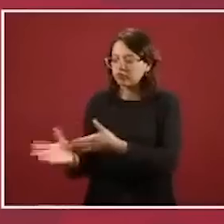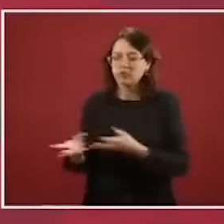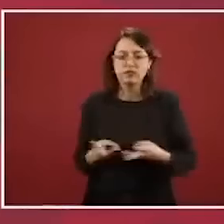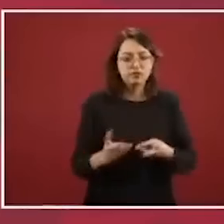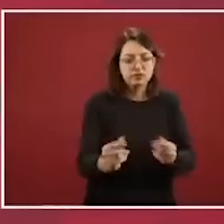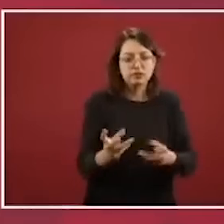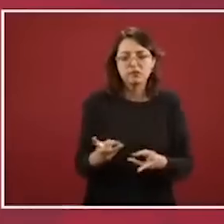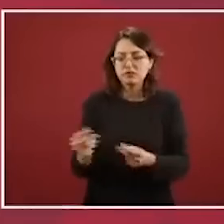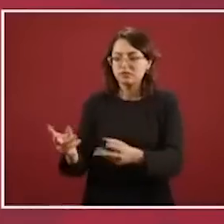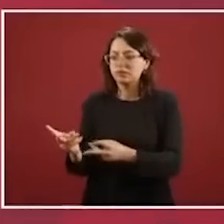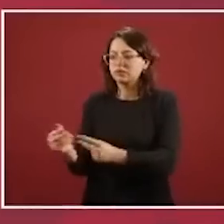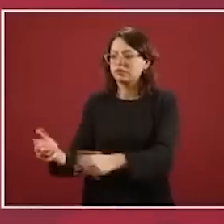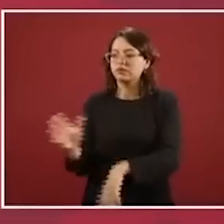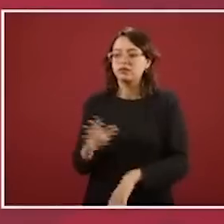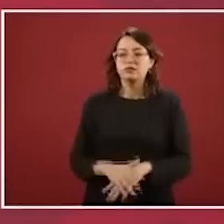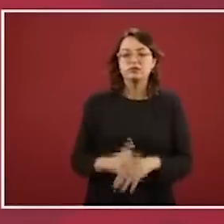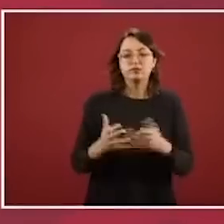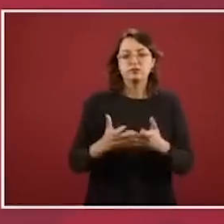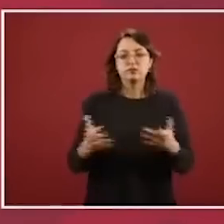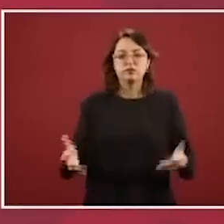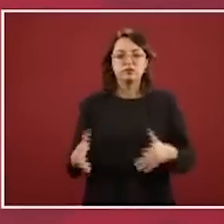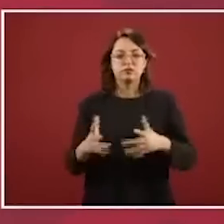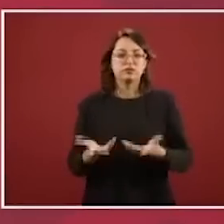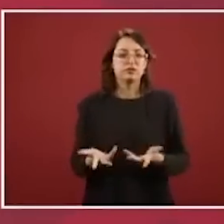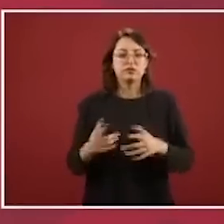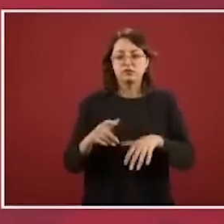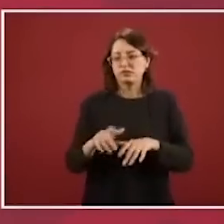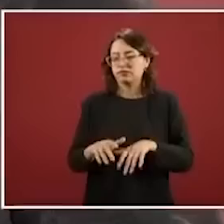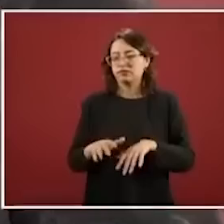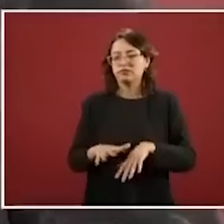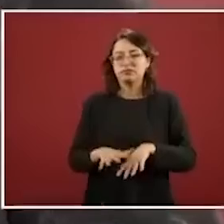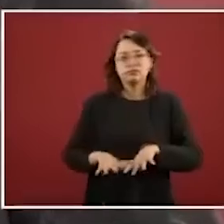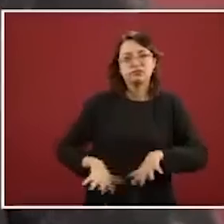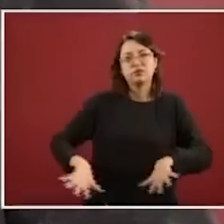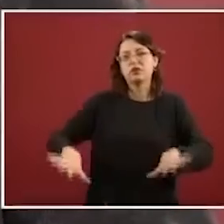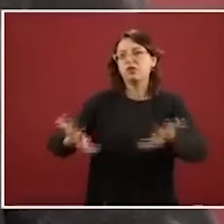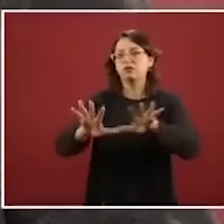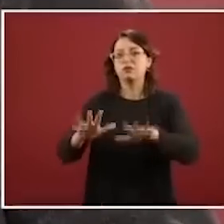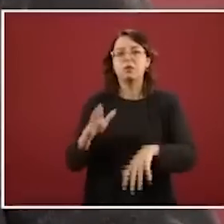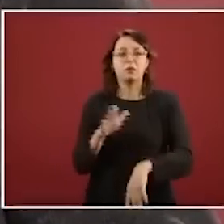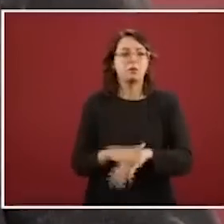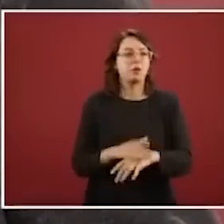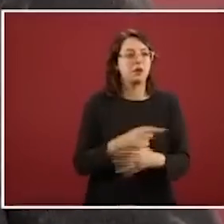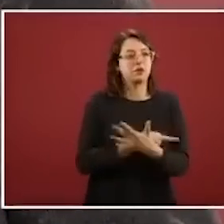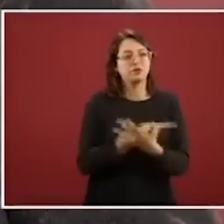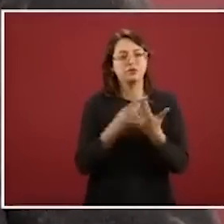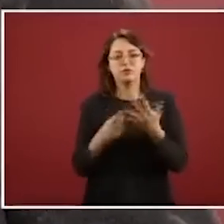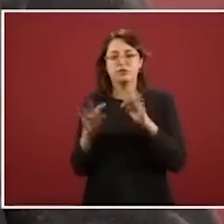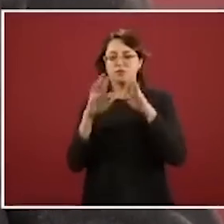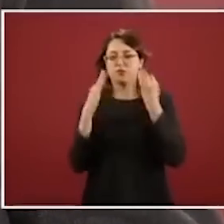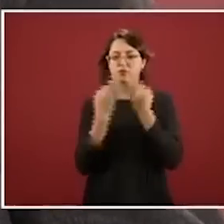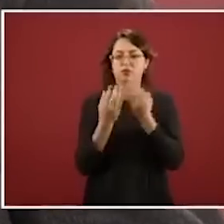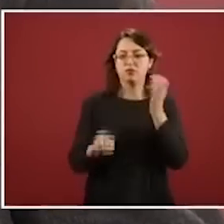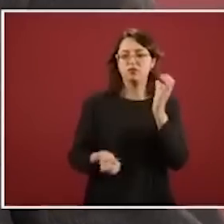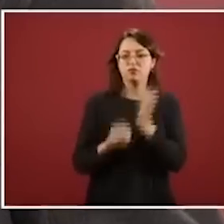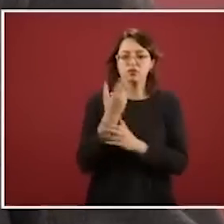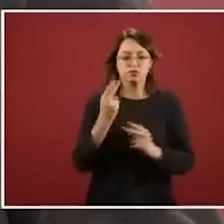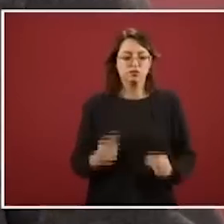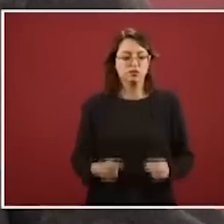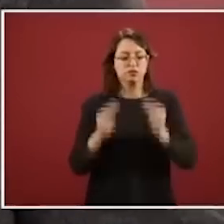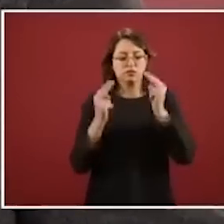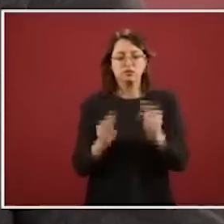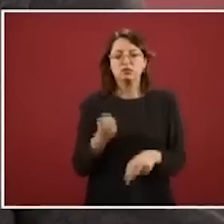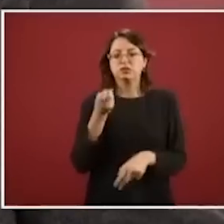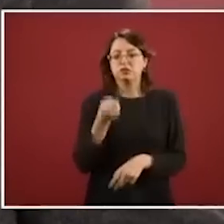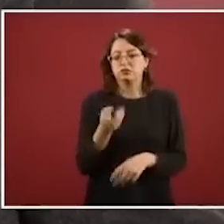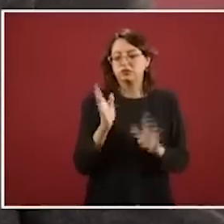Tenemos más territorio interior que costero, obviamente. Entonces, hay muchísimas más alternativas de nuevos mercados. Eso ya lo está